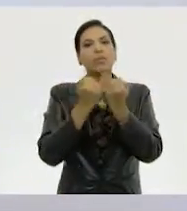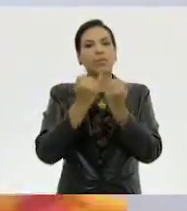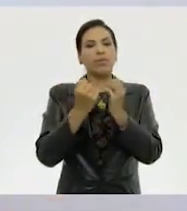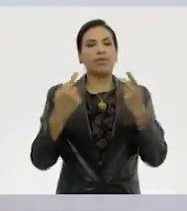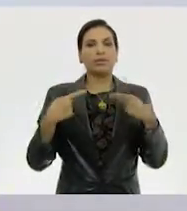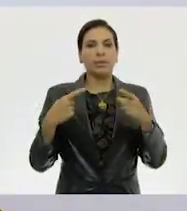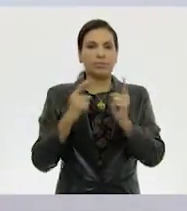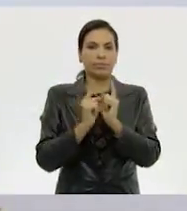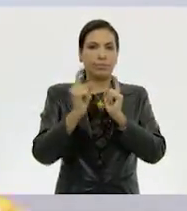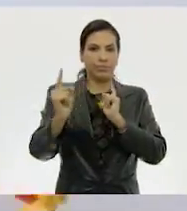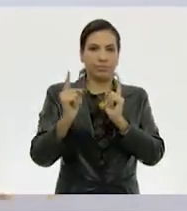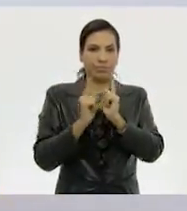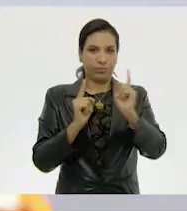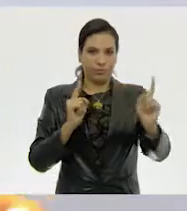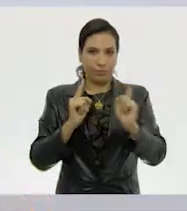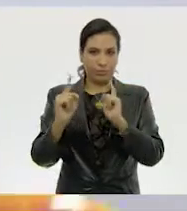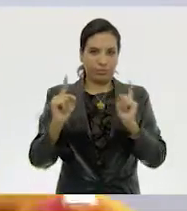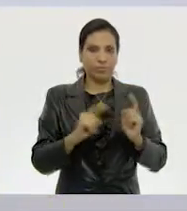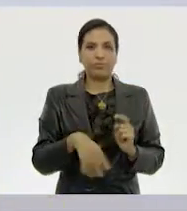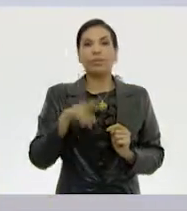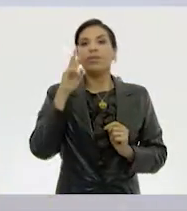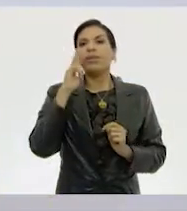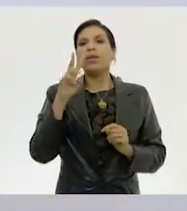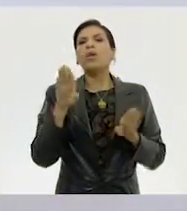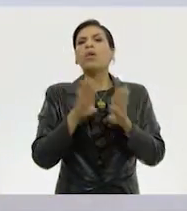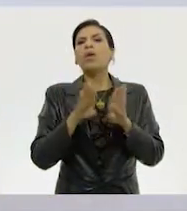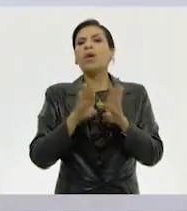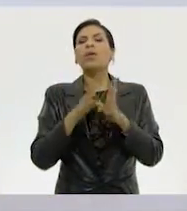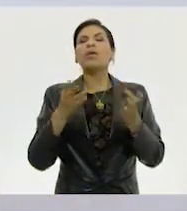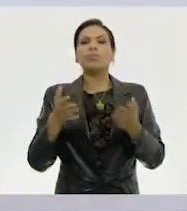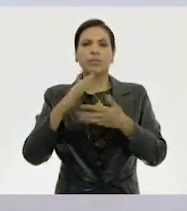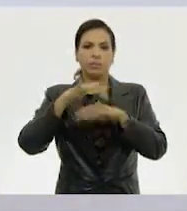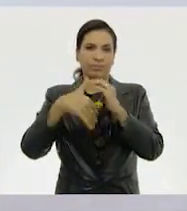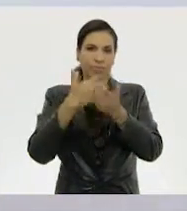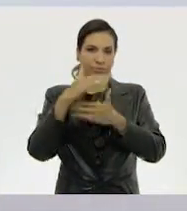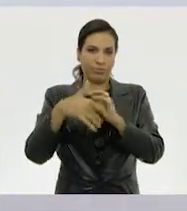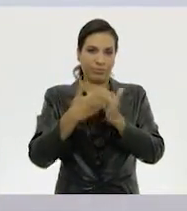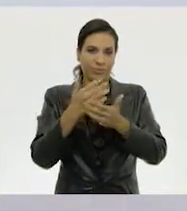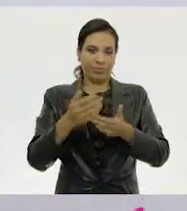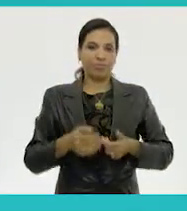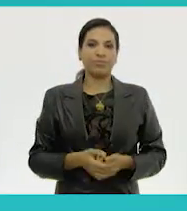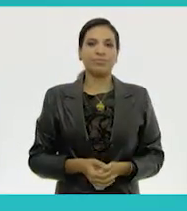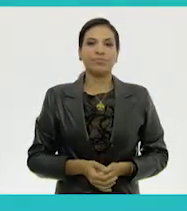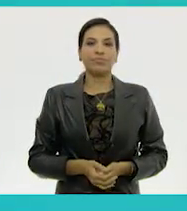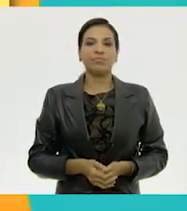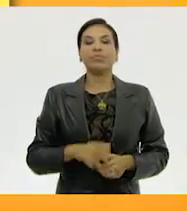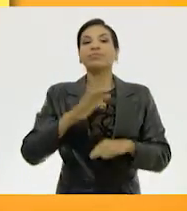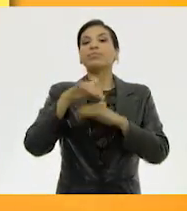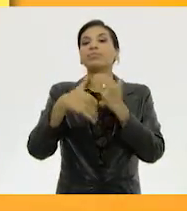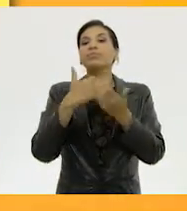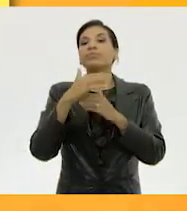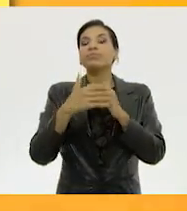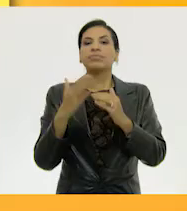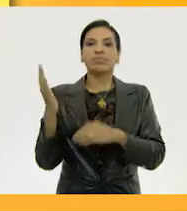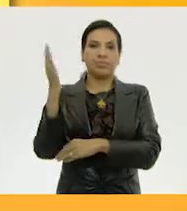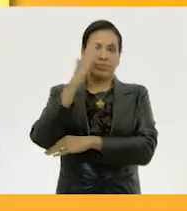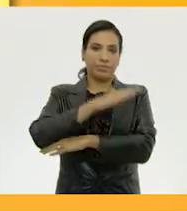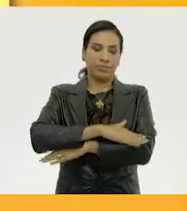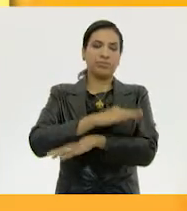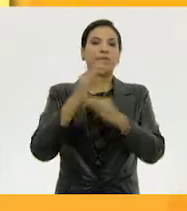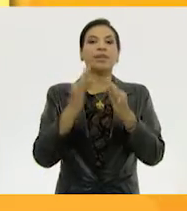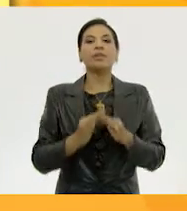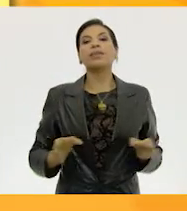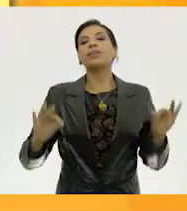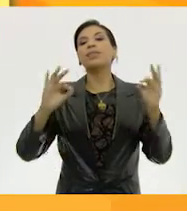la sana distancia. Vamos a ver cómo hay que lavarse las manos. Lavarnos las manos varias veces al día